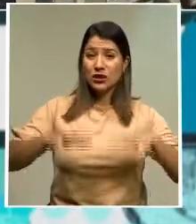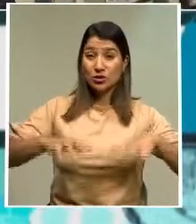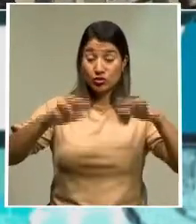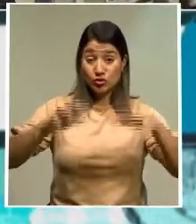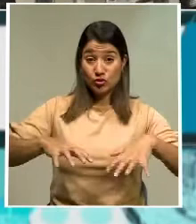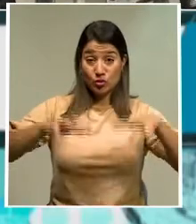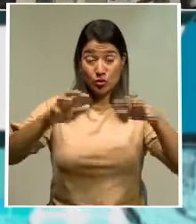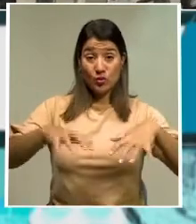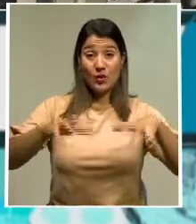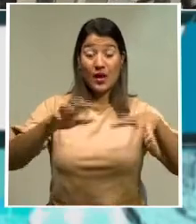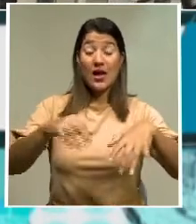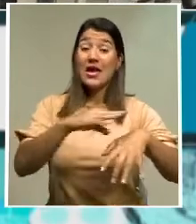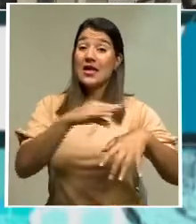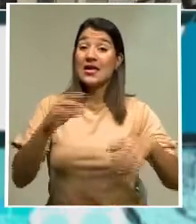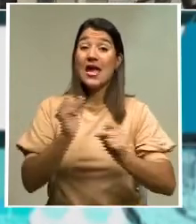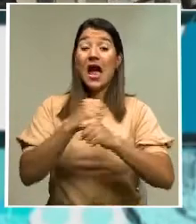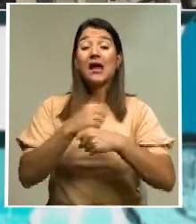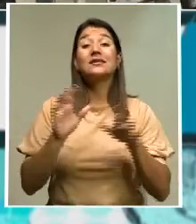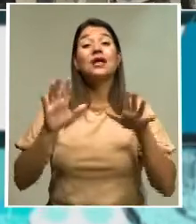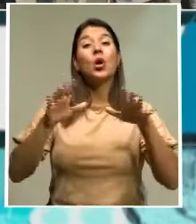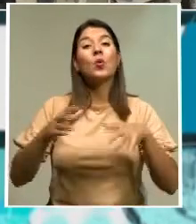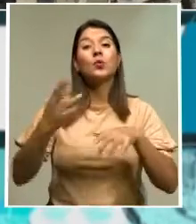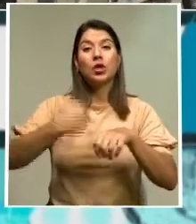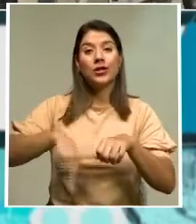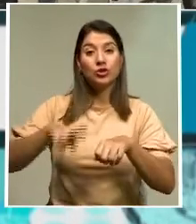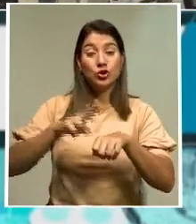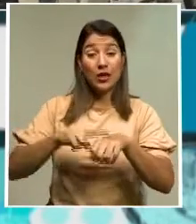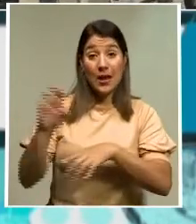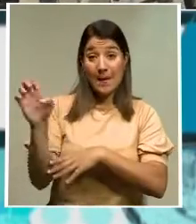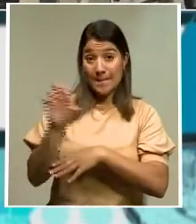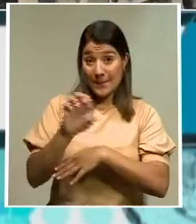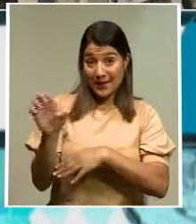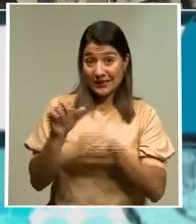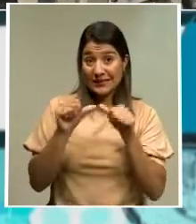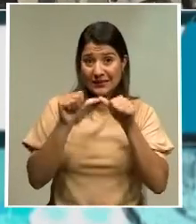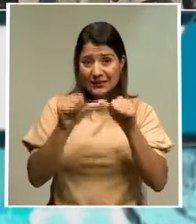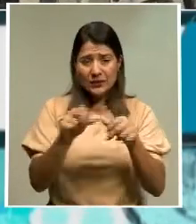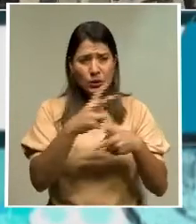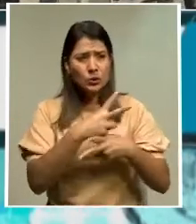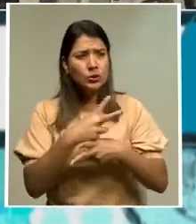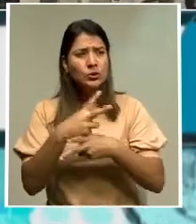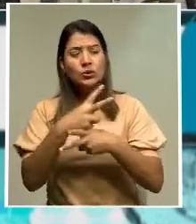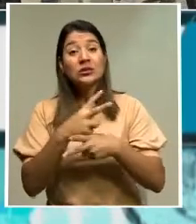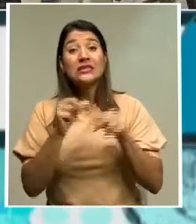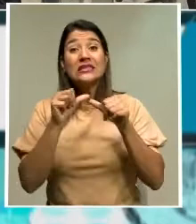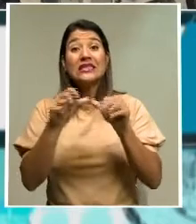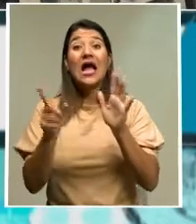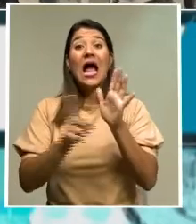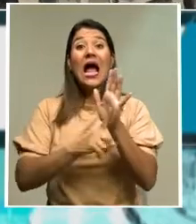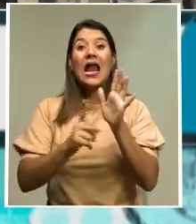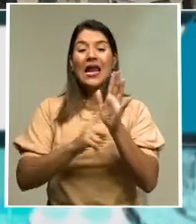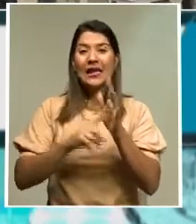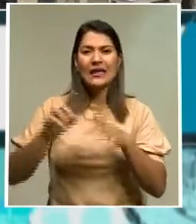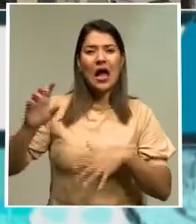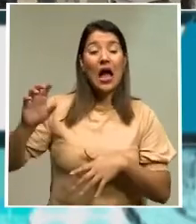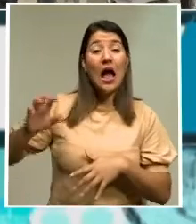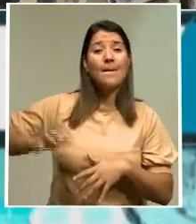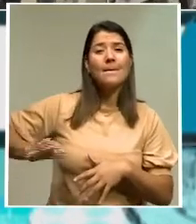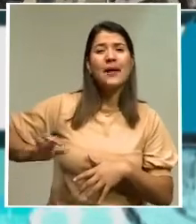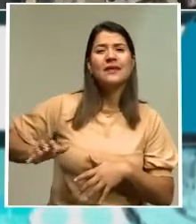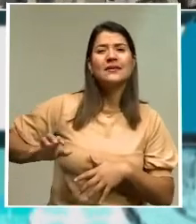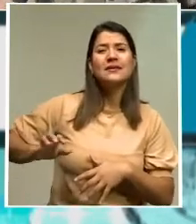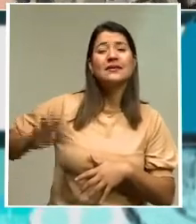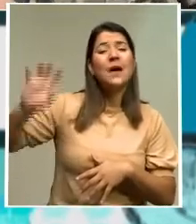ha generado incluso que la Comisión Nacional de Emergencias mantenga la alerta amarilla en prácticamente todo el país